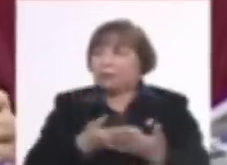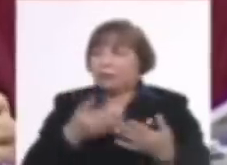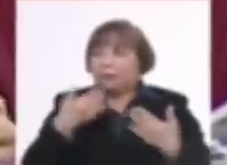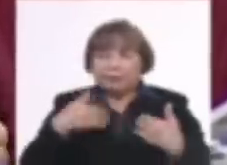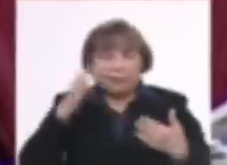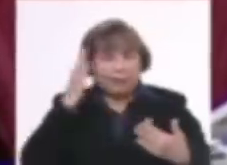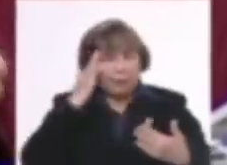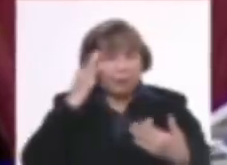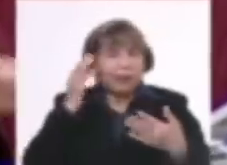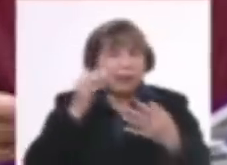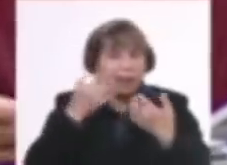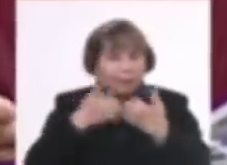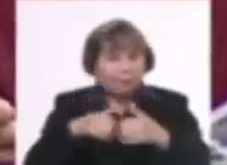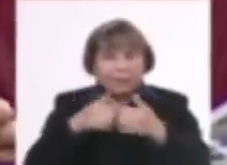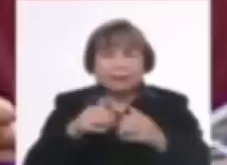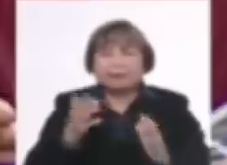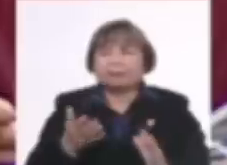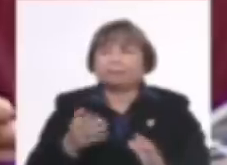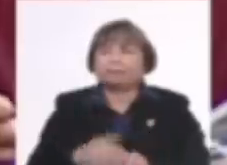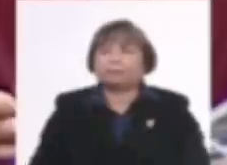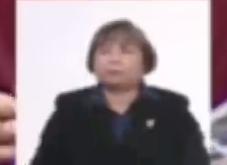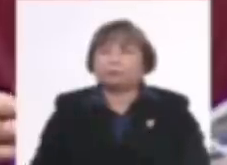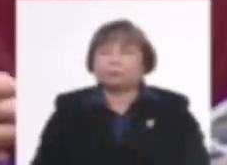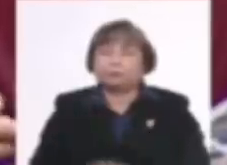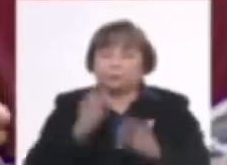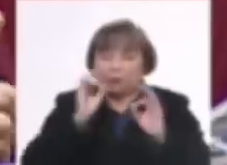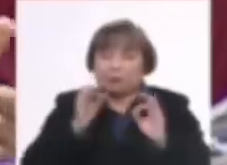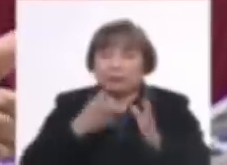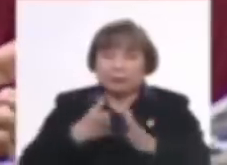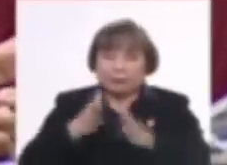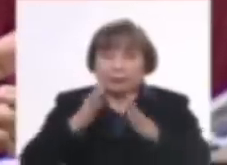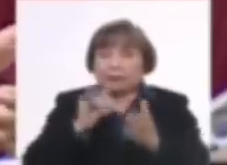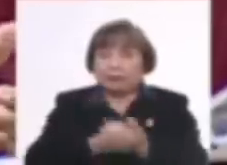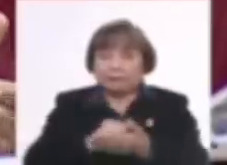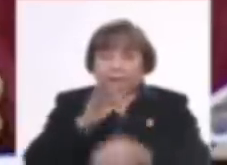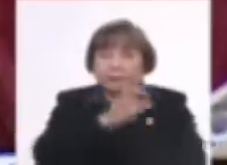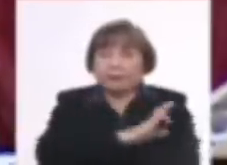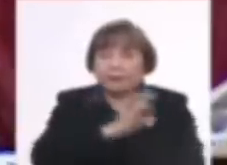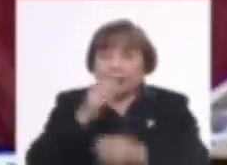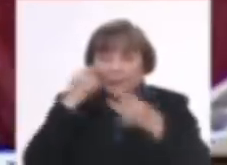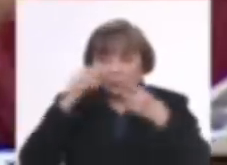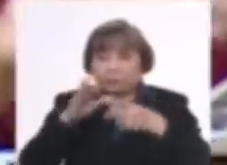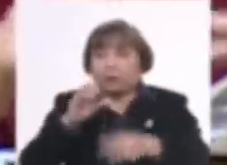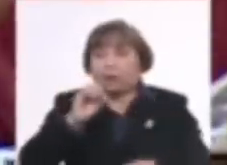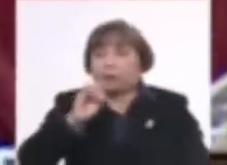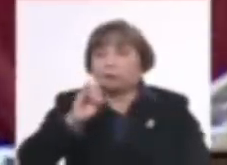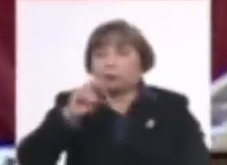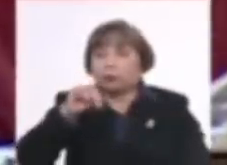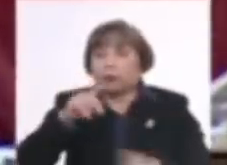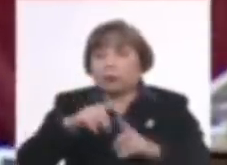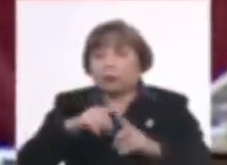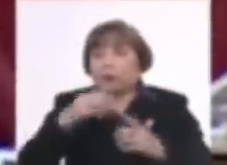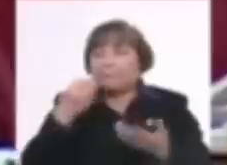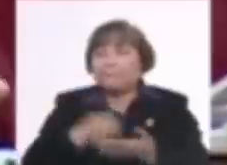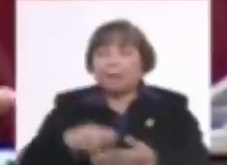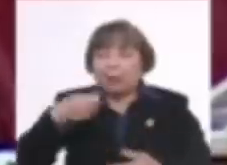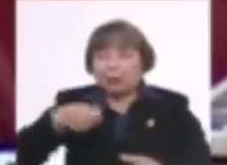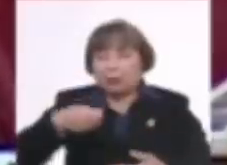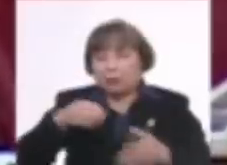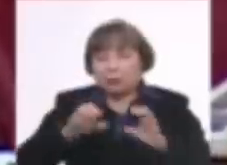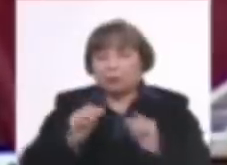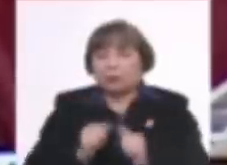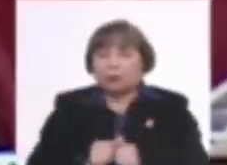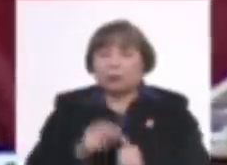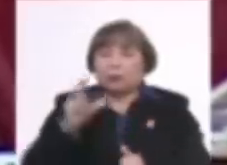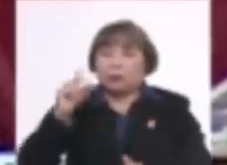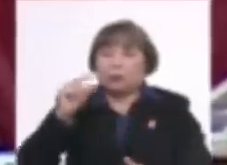ya sabemos que la empresa debe ser fiscalizada por SUNAT por esta pagos que